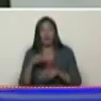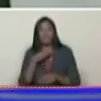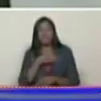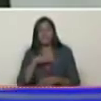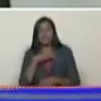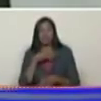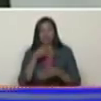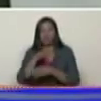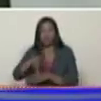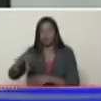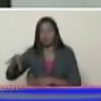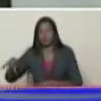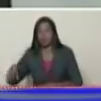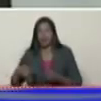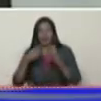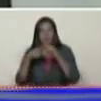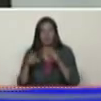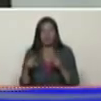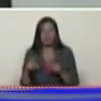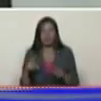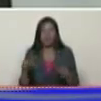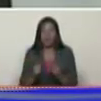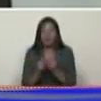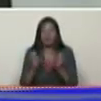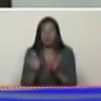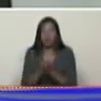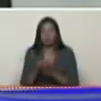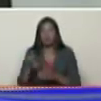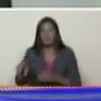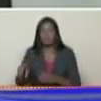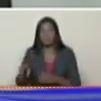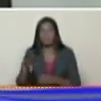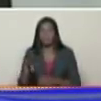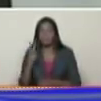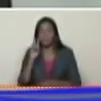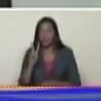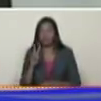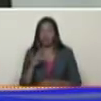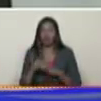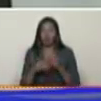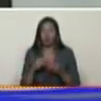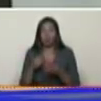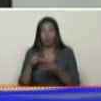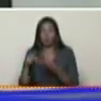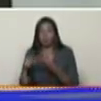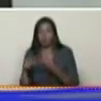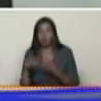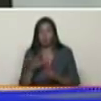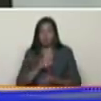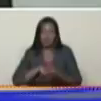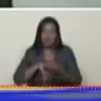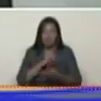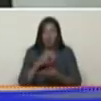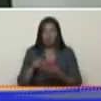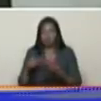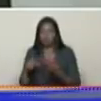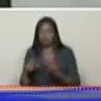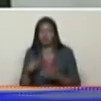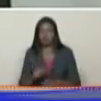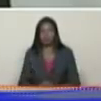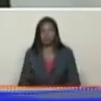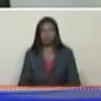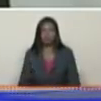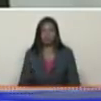a varios estados. Tenemos a Anzuategui priorizando el eje Barcelona-Puerto La Cruz, tenemos la zona del